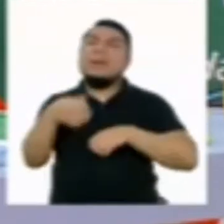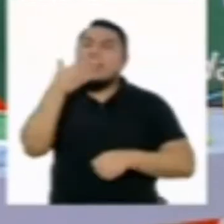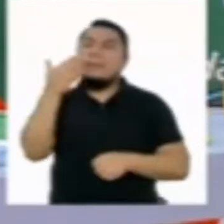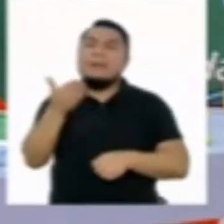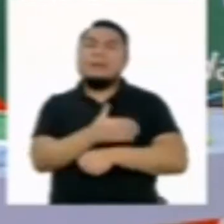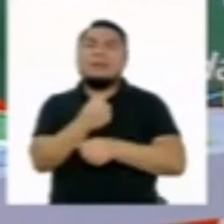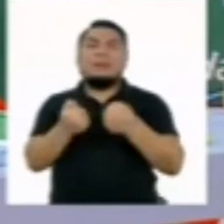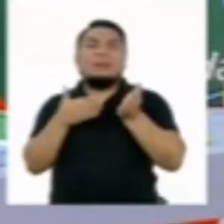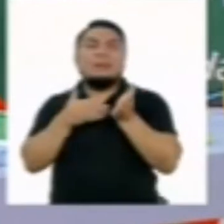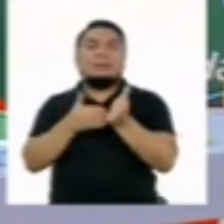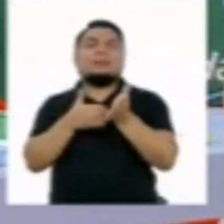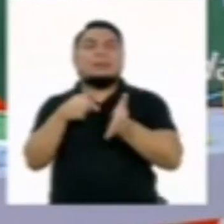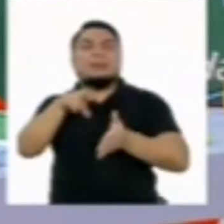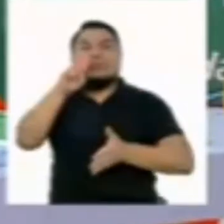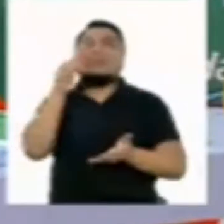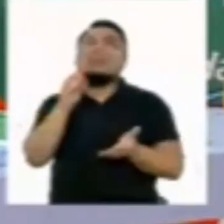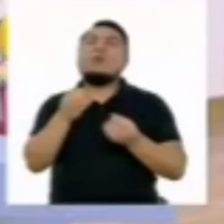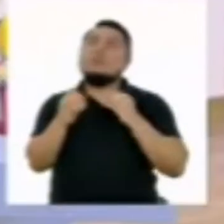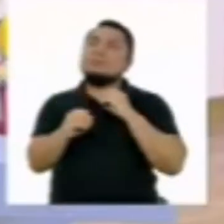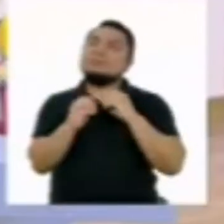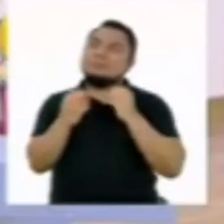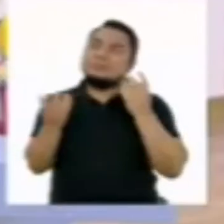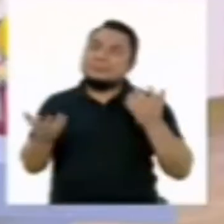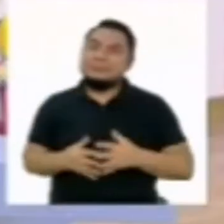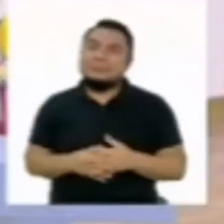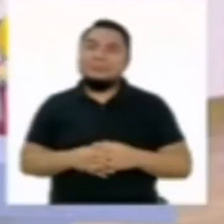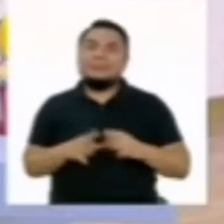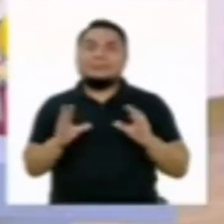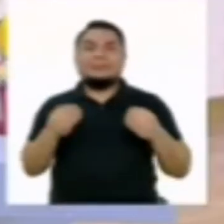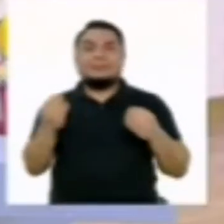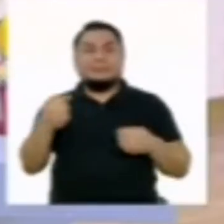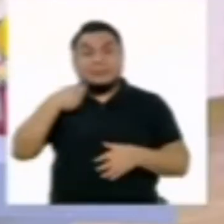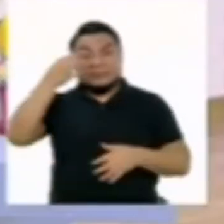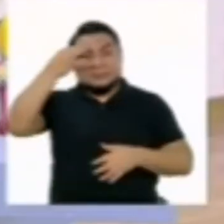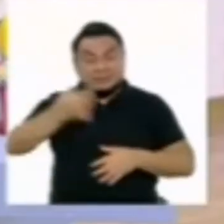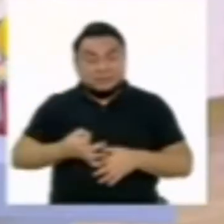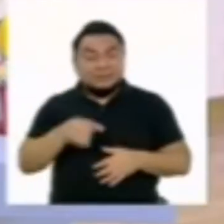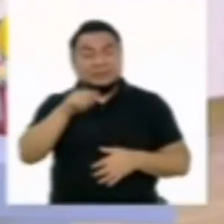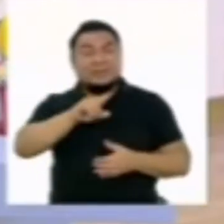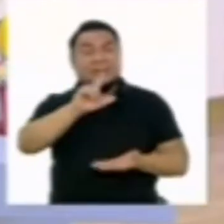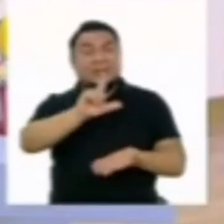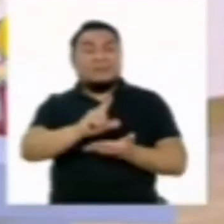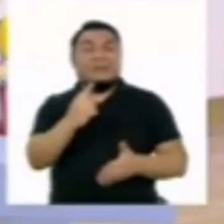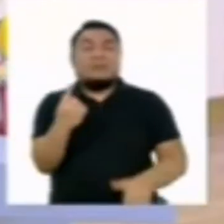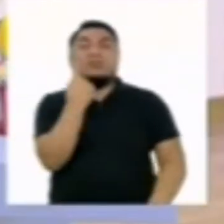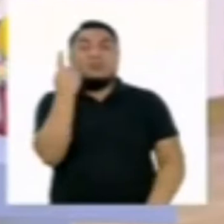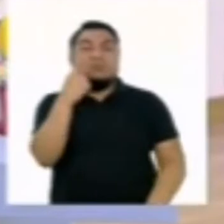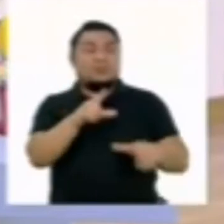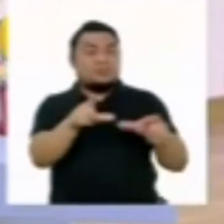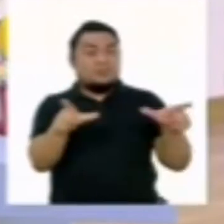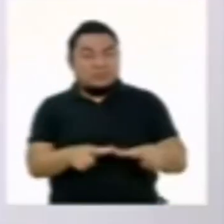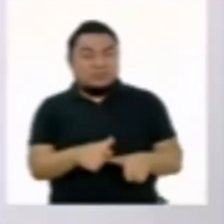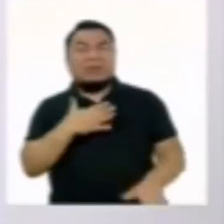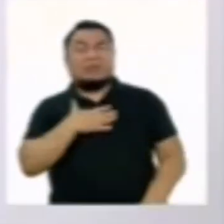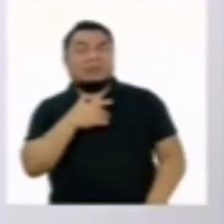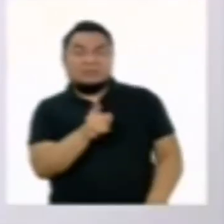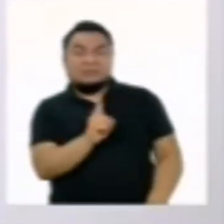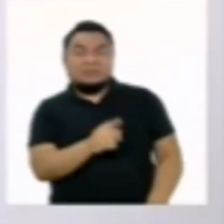mejorar la congestión vehicular en nuestro país? Porque estoy segurísima de que Lima no es la única ciudad que la